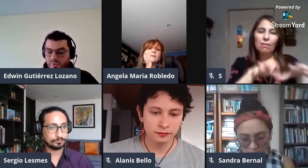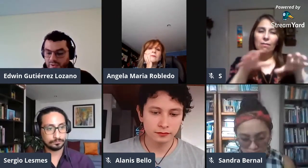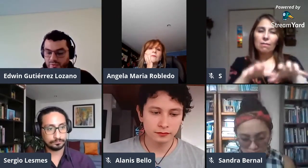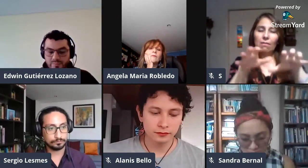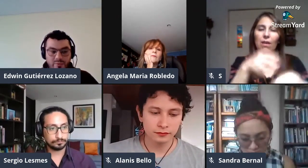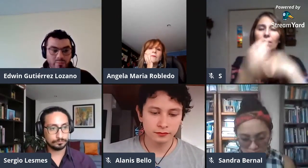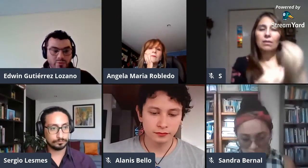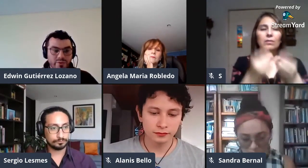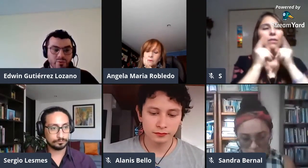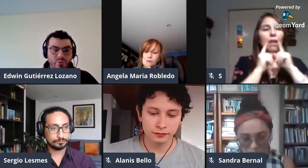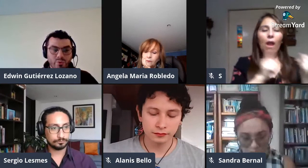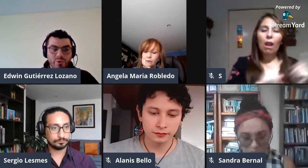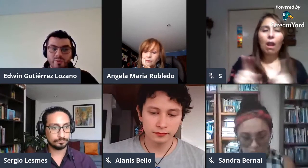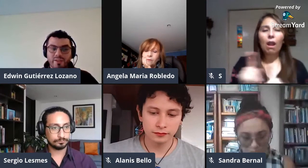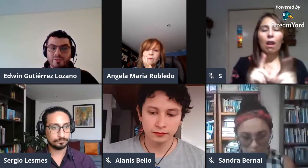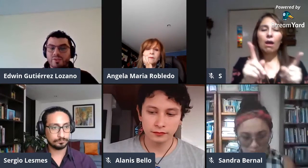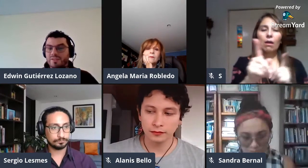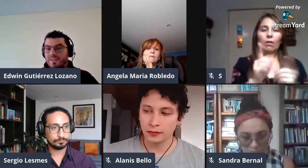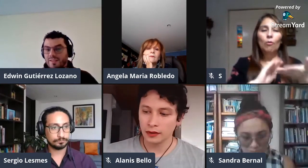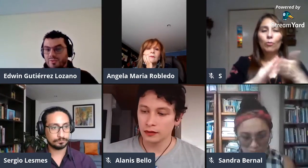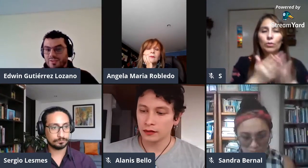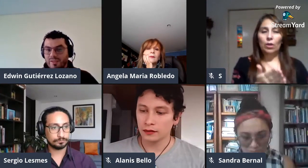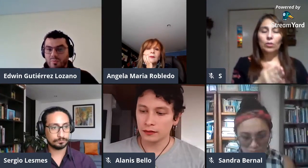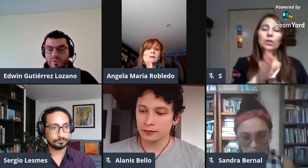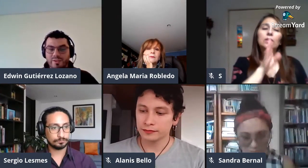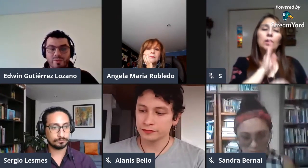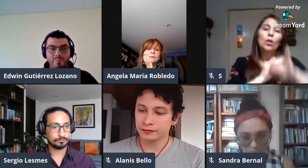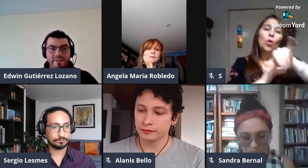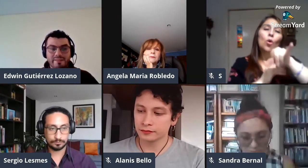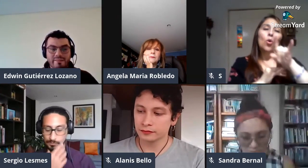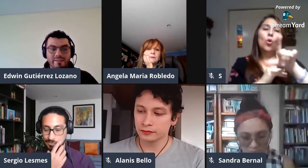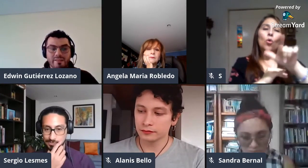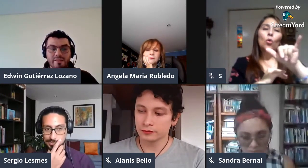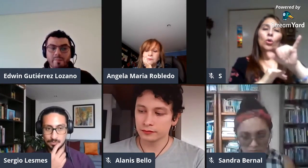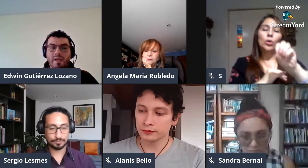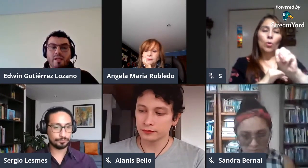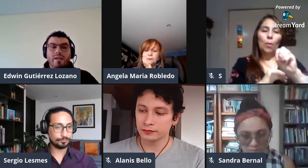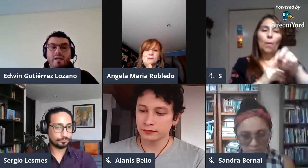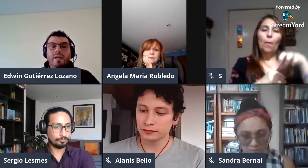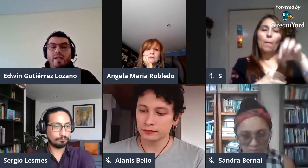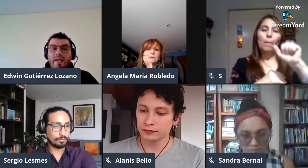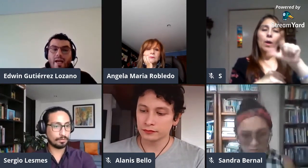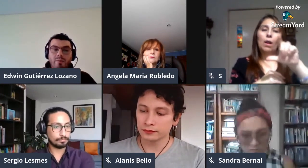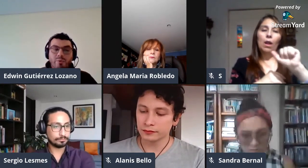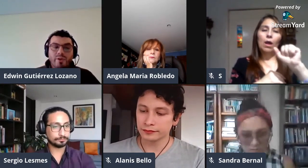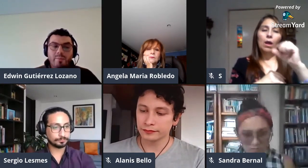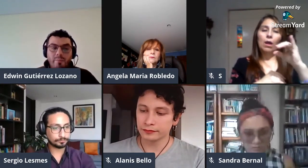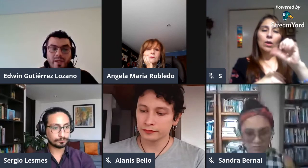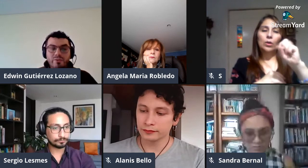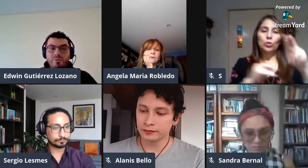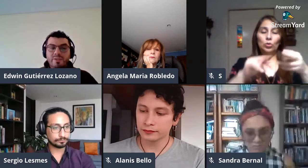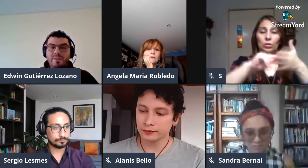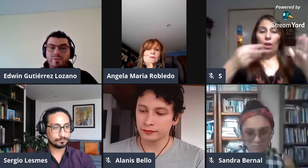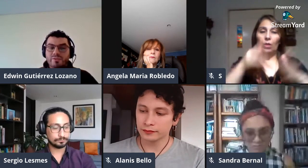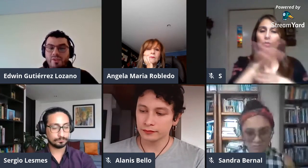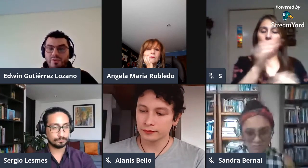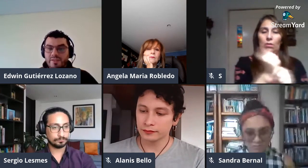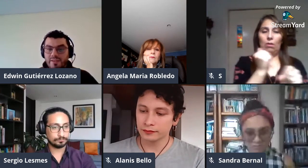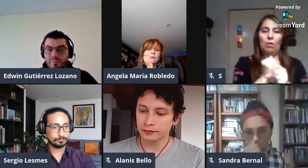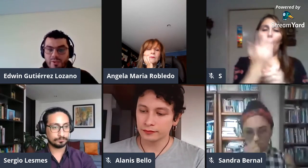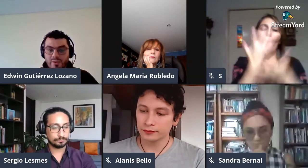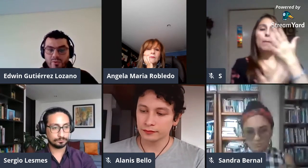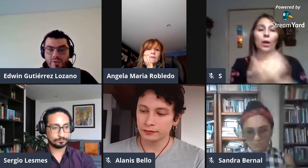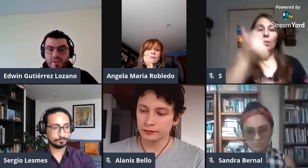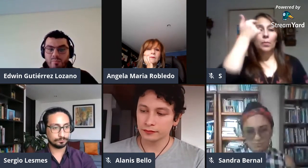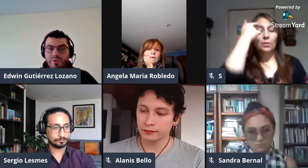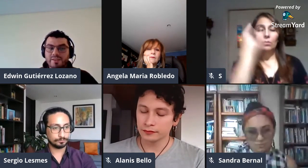diálogos comunitarios. Al profesor Julio Palacios, que es el quien nos está acompañando en la parte técnica. Al programa Manos y Pensamientos de la